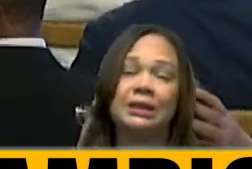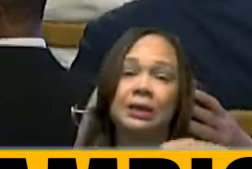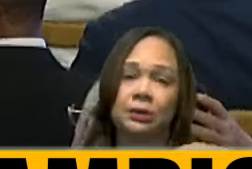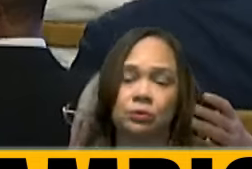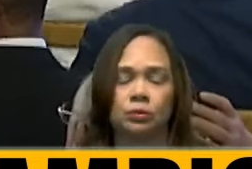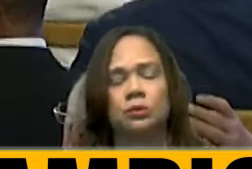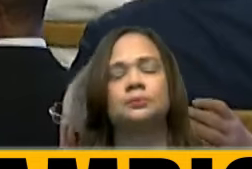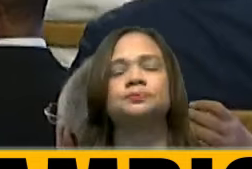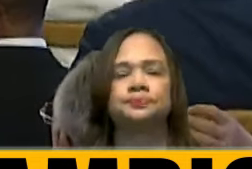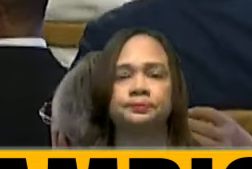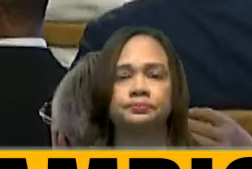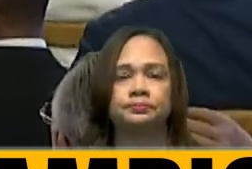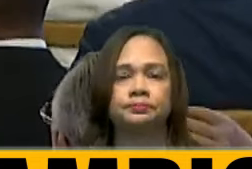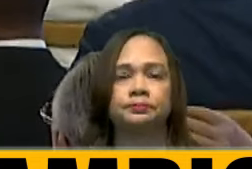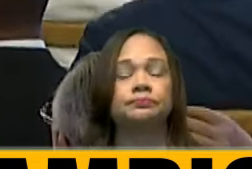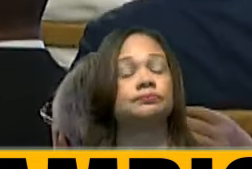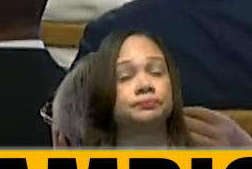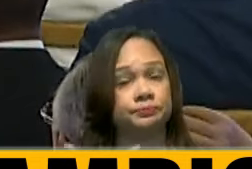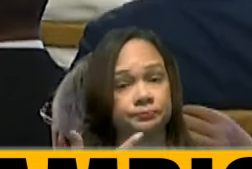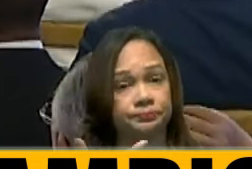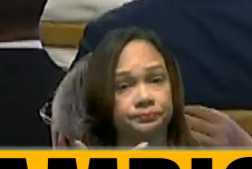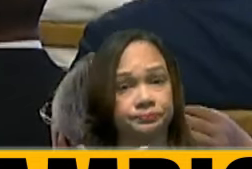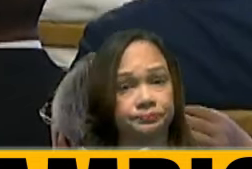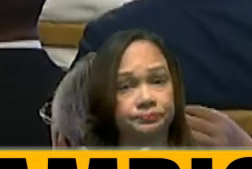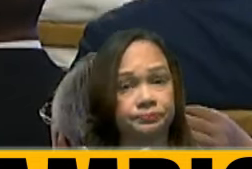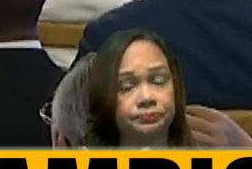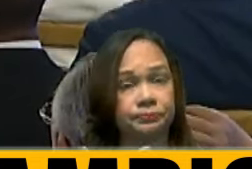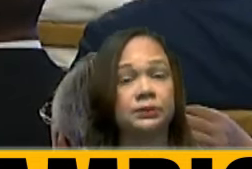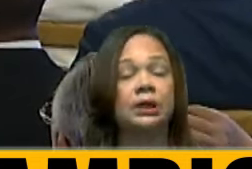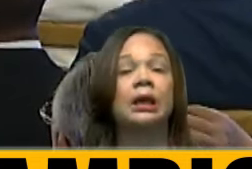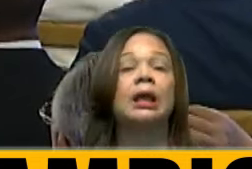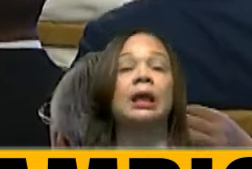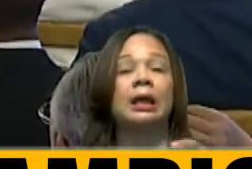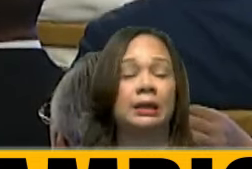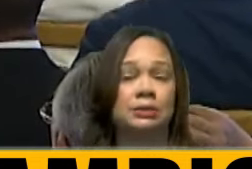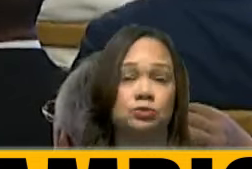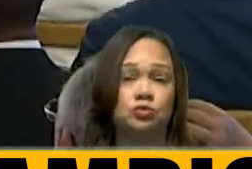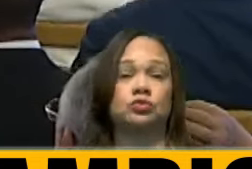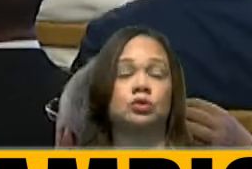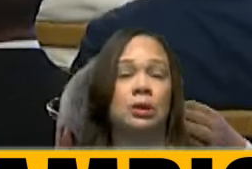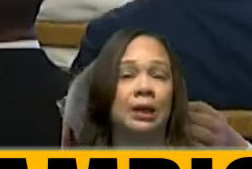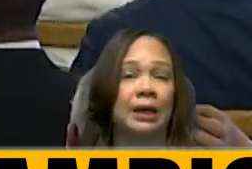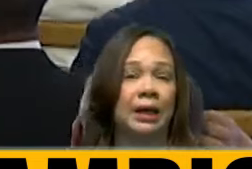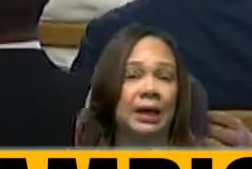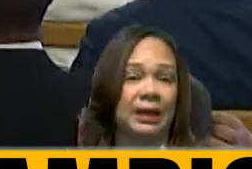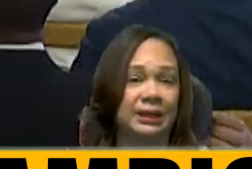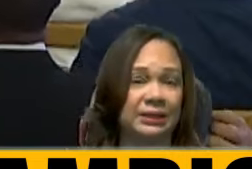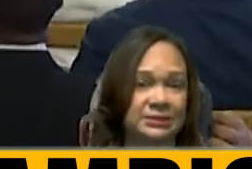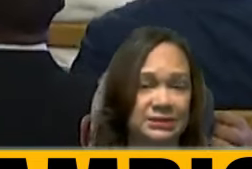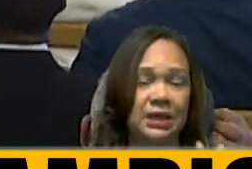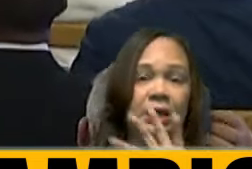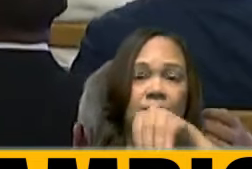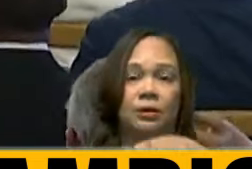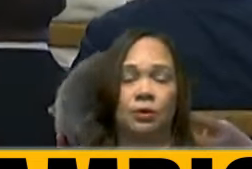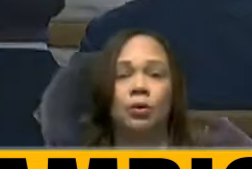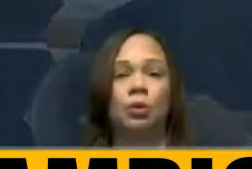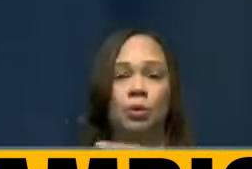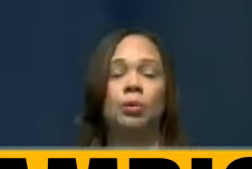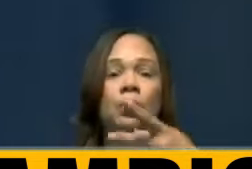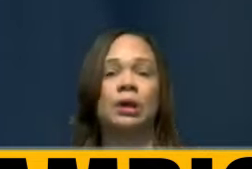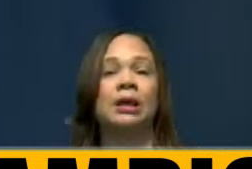agricultura próximo la administradora de subsidios sociales ades se fusionará con el